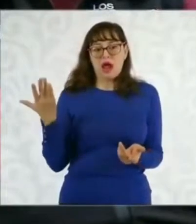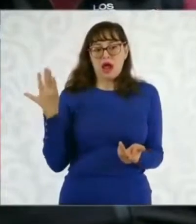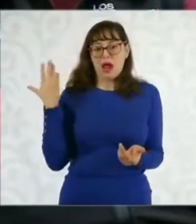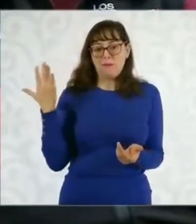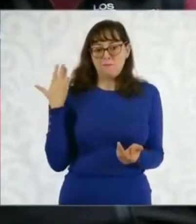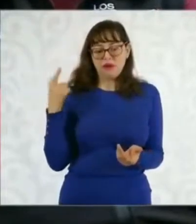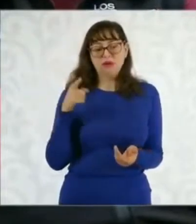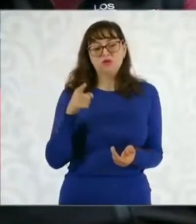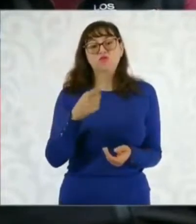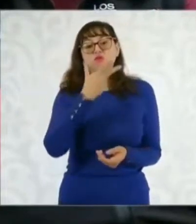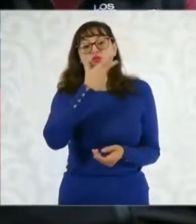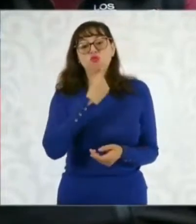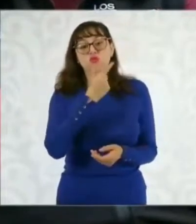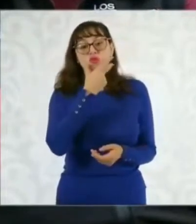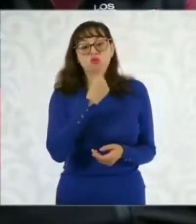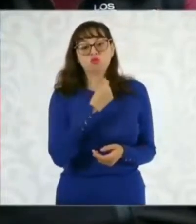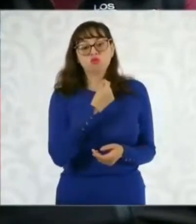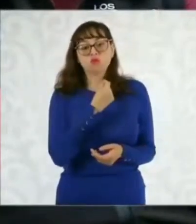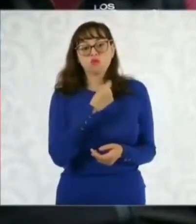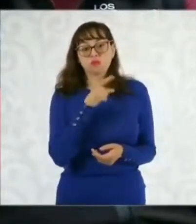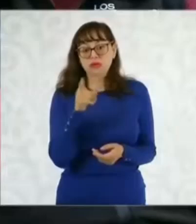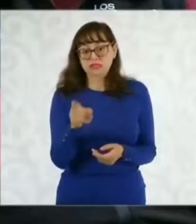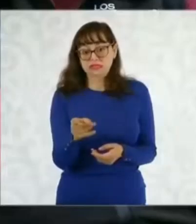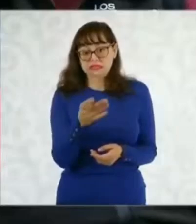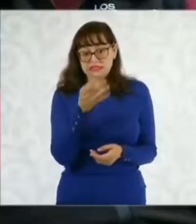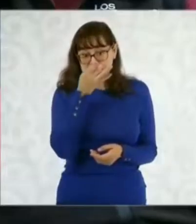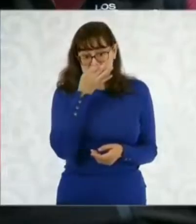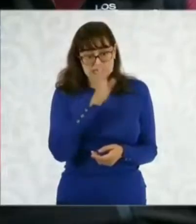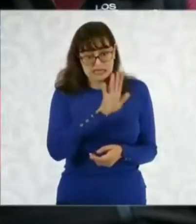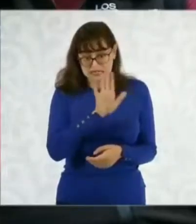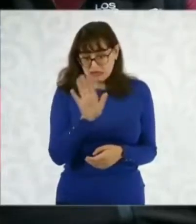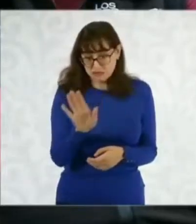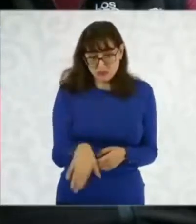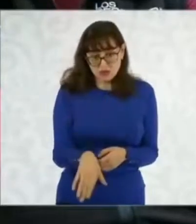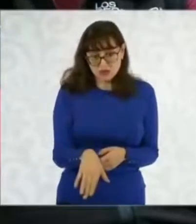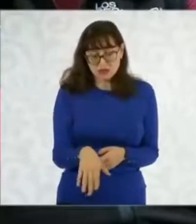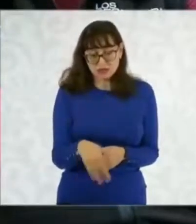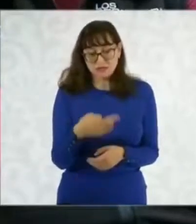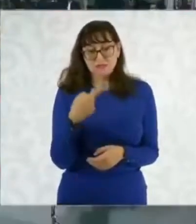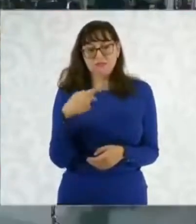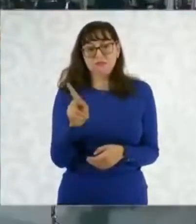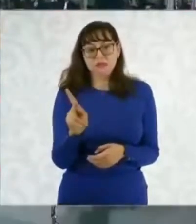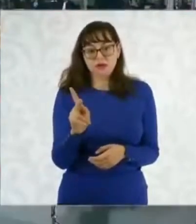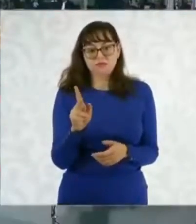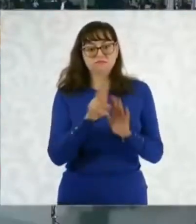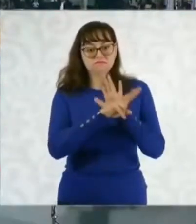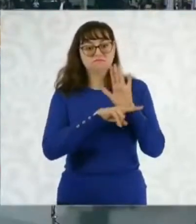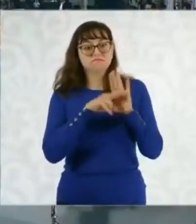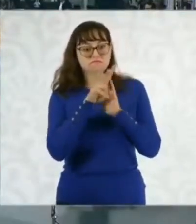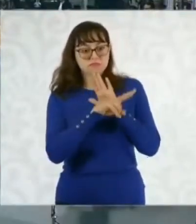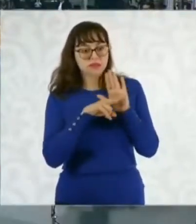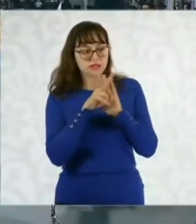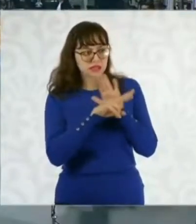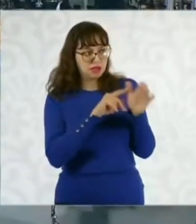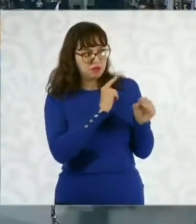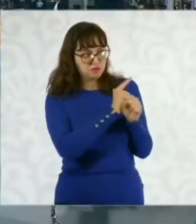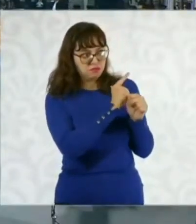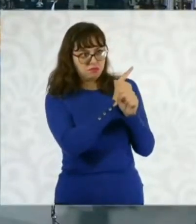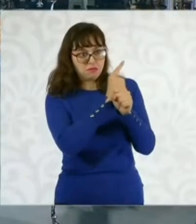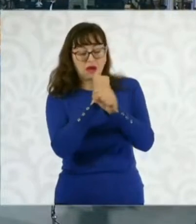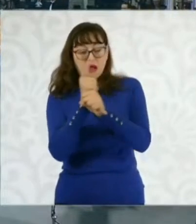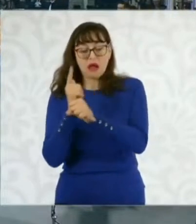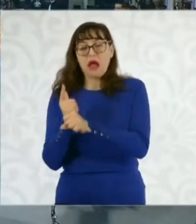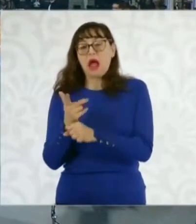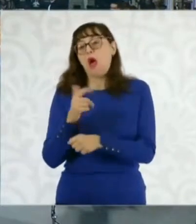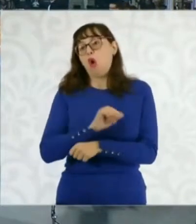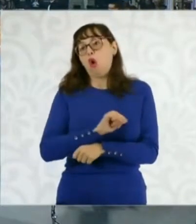de este hombre que también estuvo a punto de ser asesinado, pero supimos porque hubo videos. ¿De cuántos casos más no se